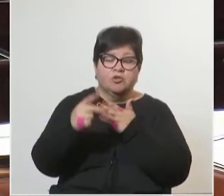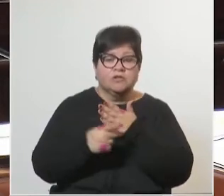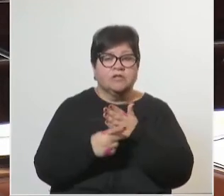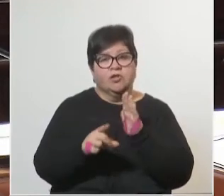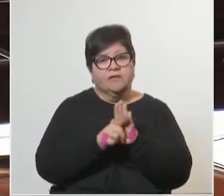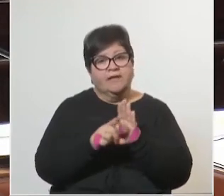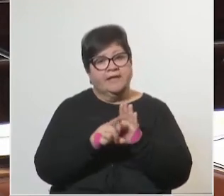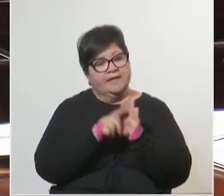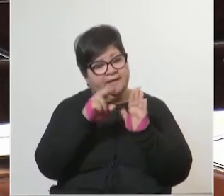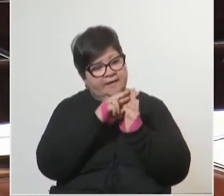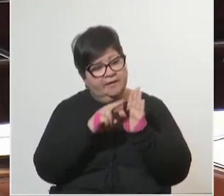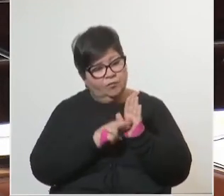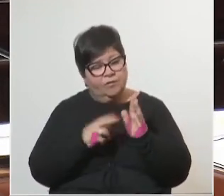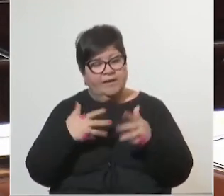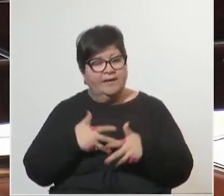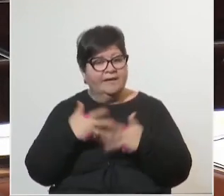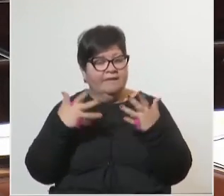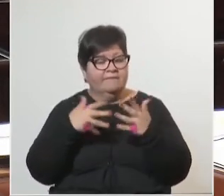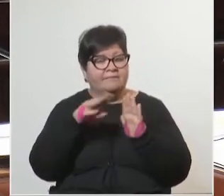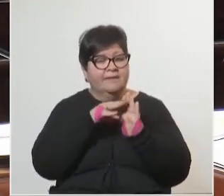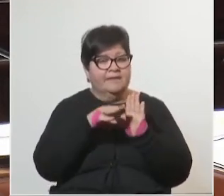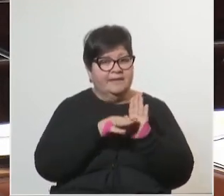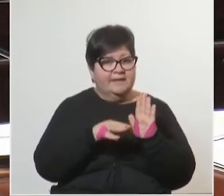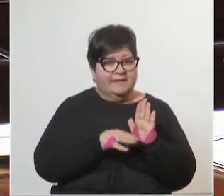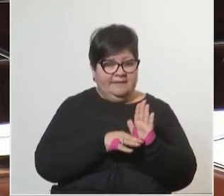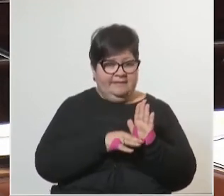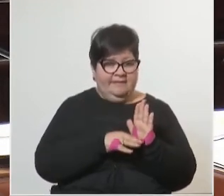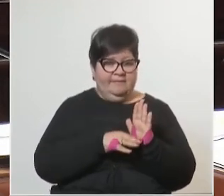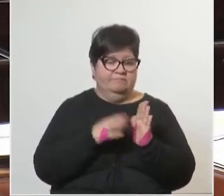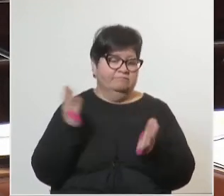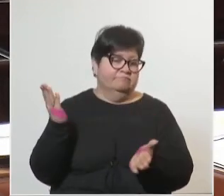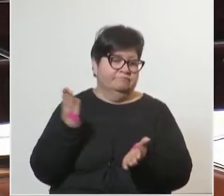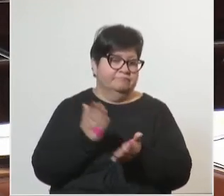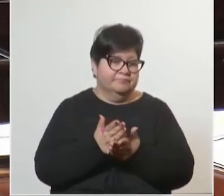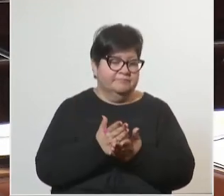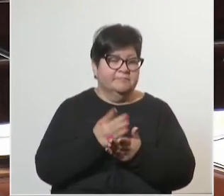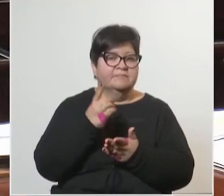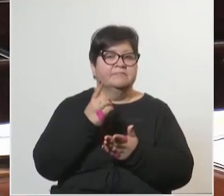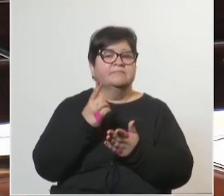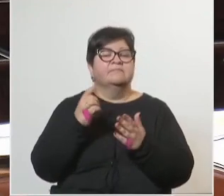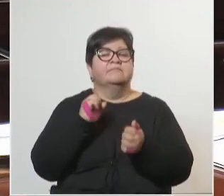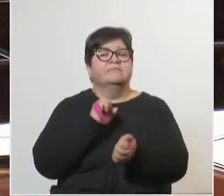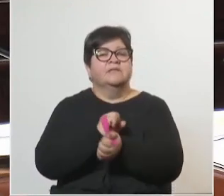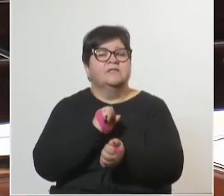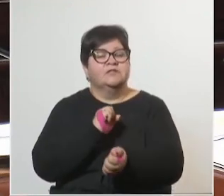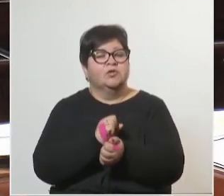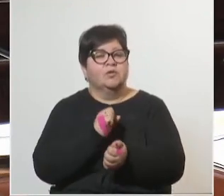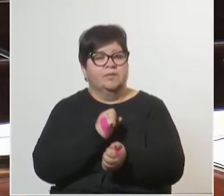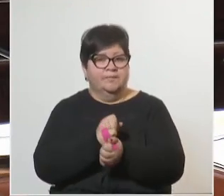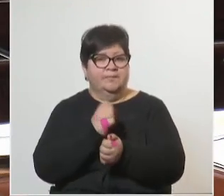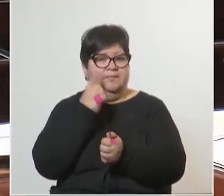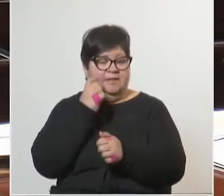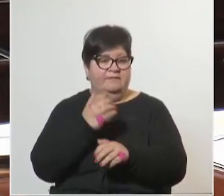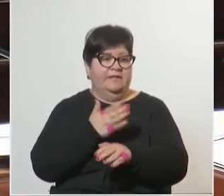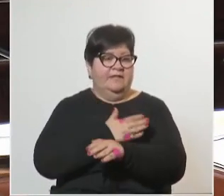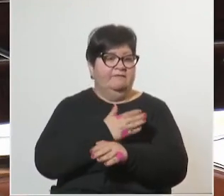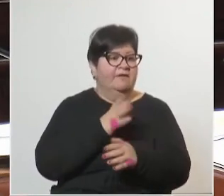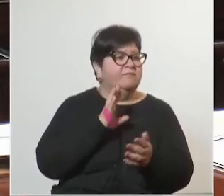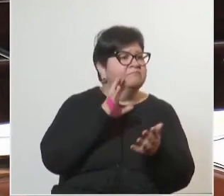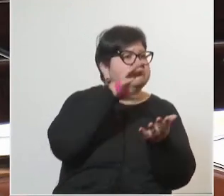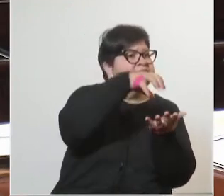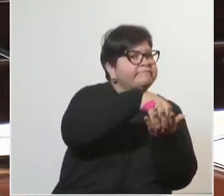regula la más grave de las medidas cautelares, que es sin duda la prisión preventiva del imputado en un establecimiento de